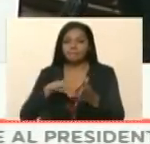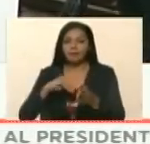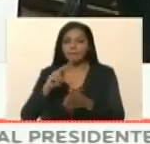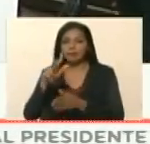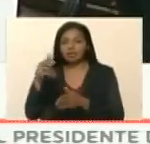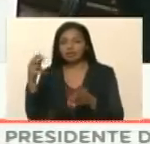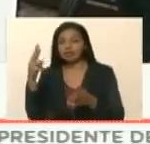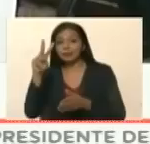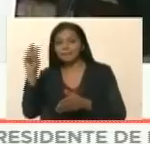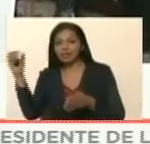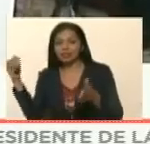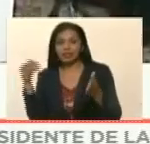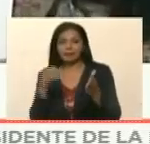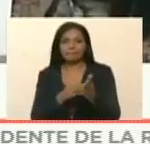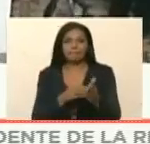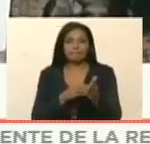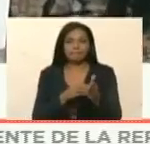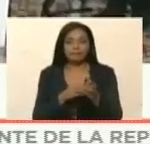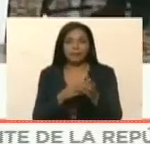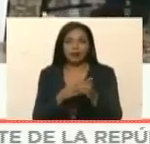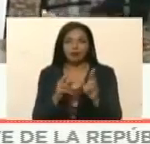hectáreas adicionales en Guárico.